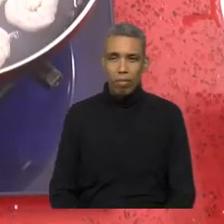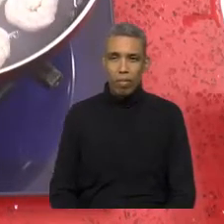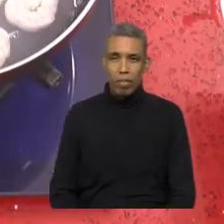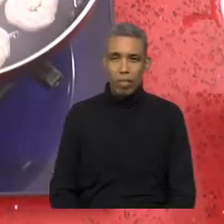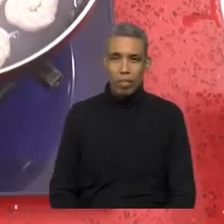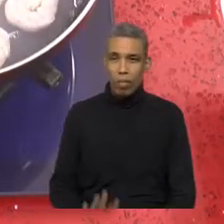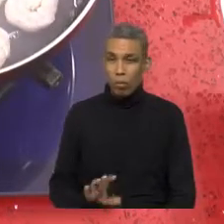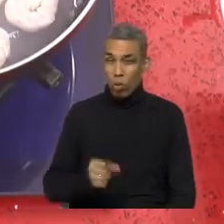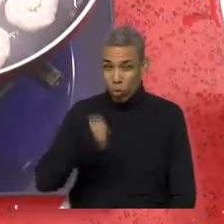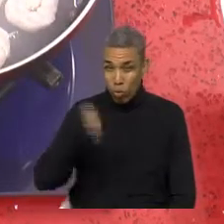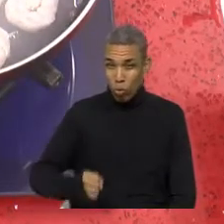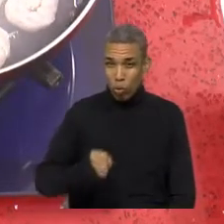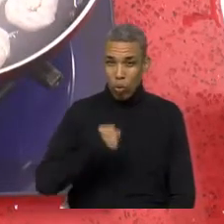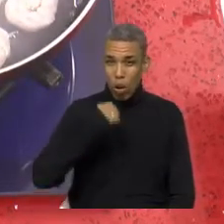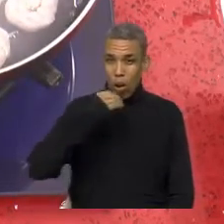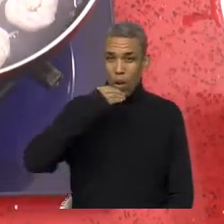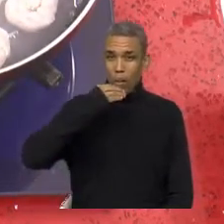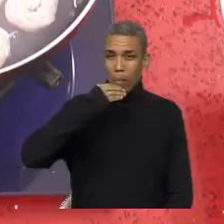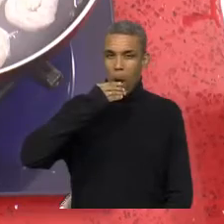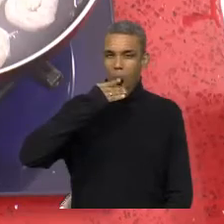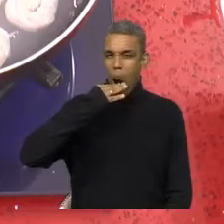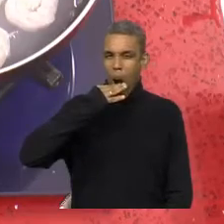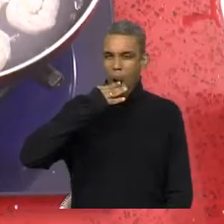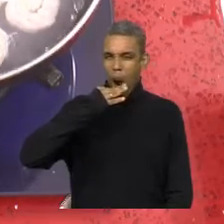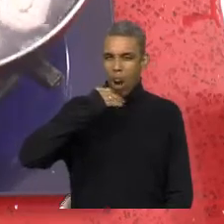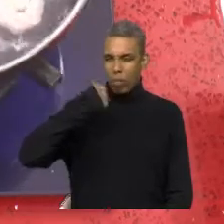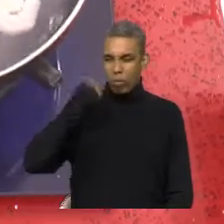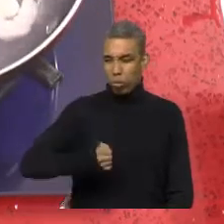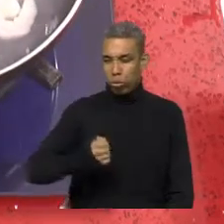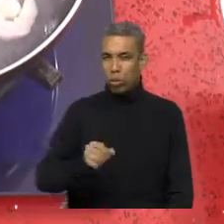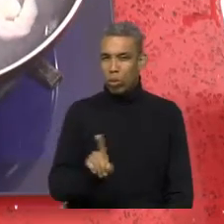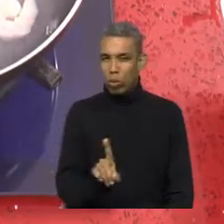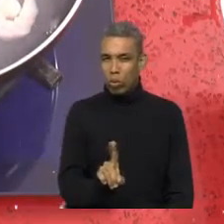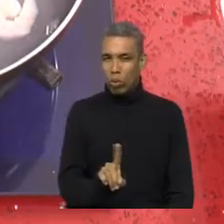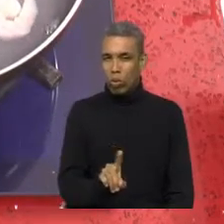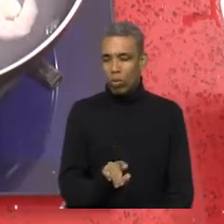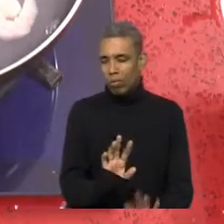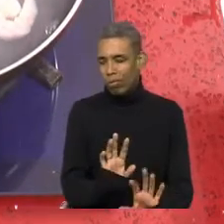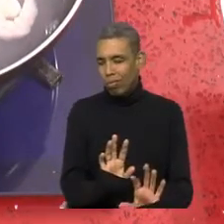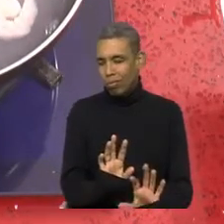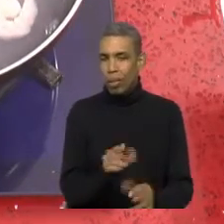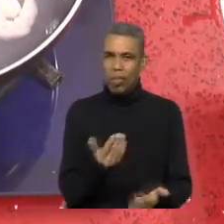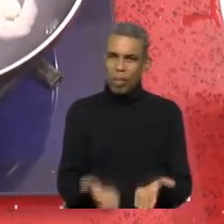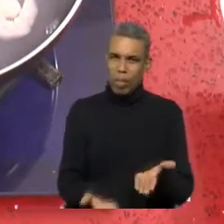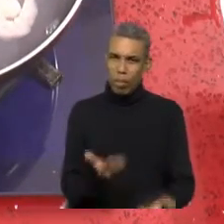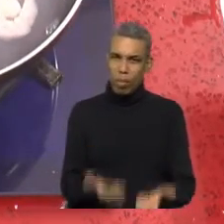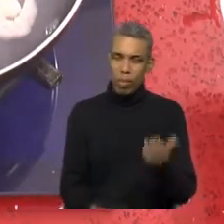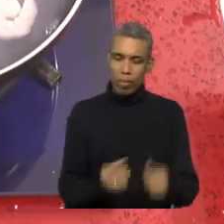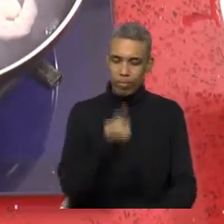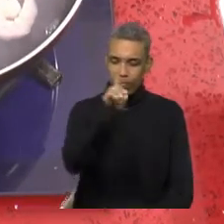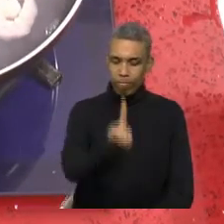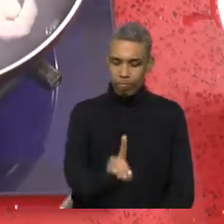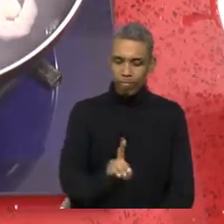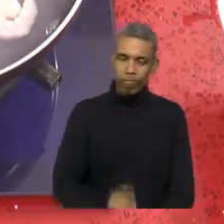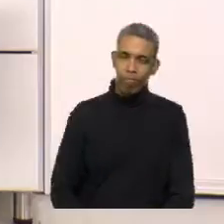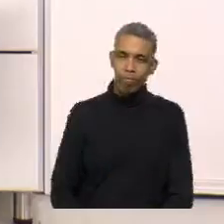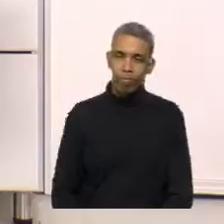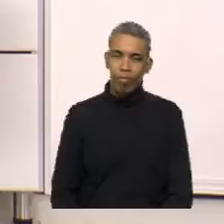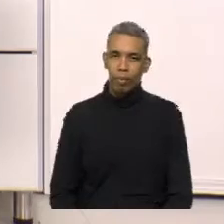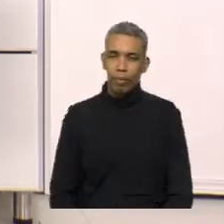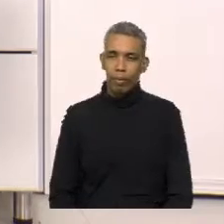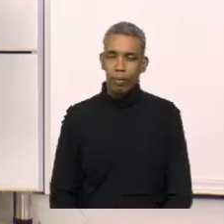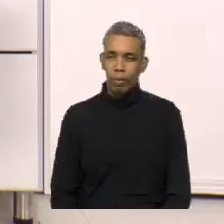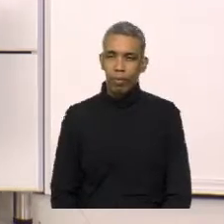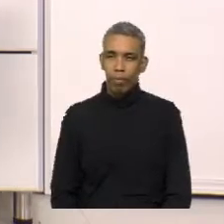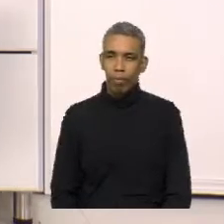picante, poco picante y muy picante, como lo deseen. Voy a empezar acá con